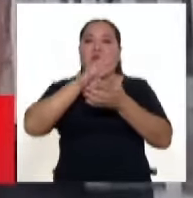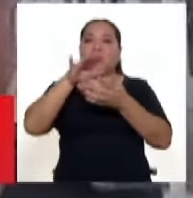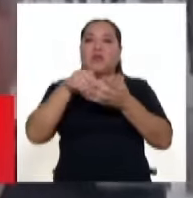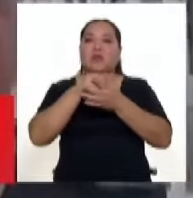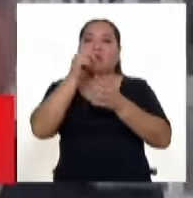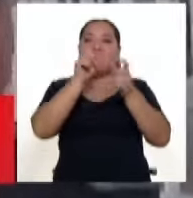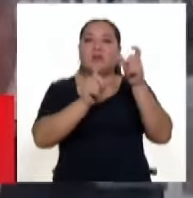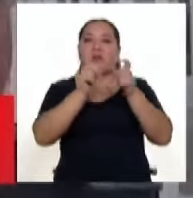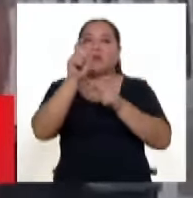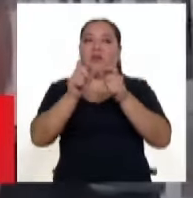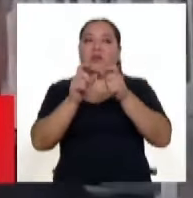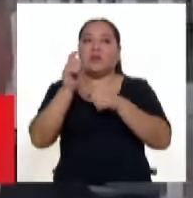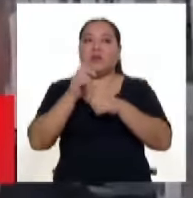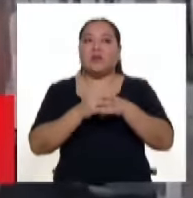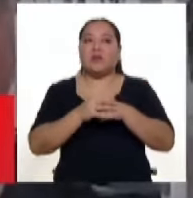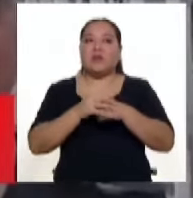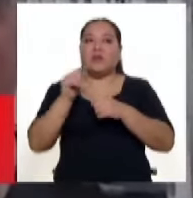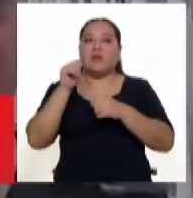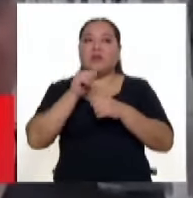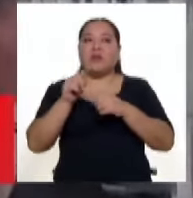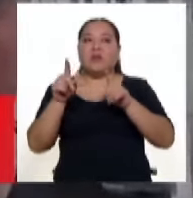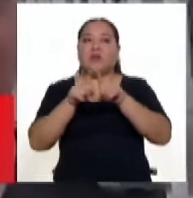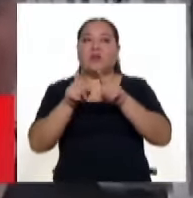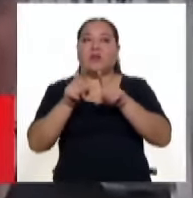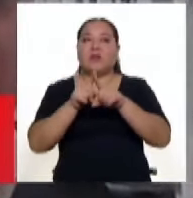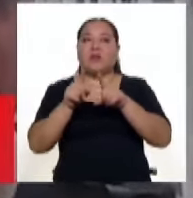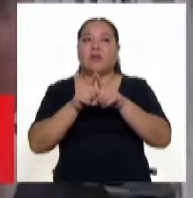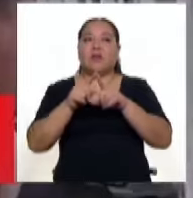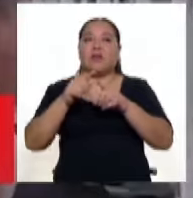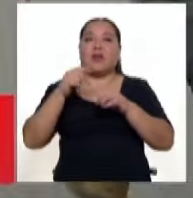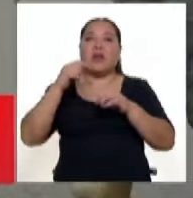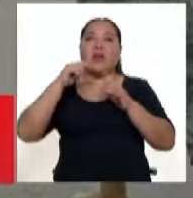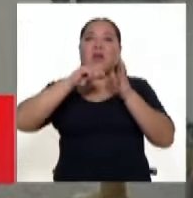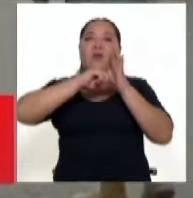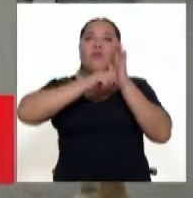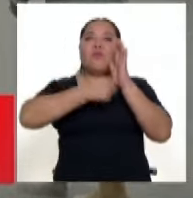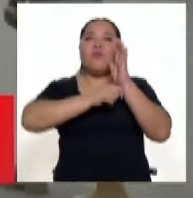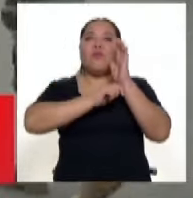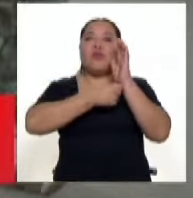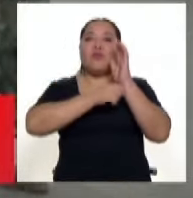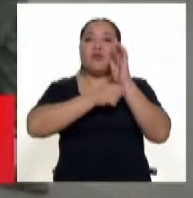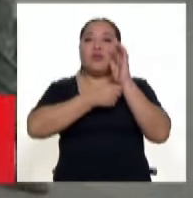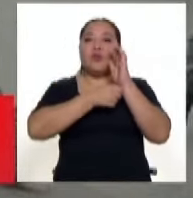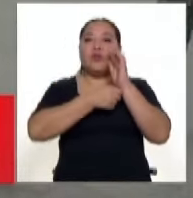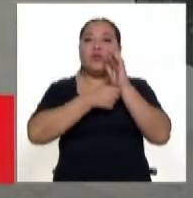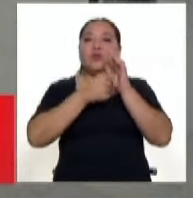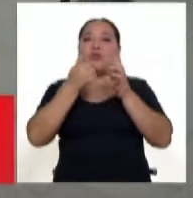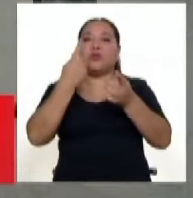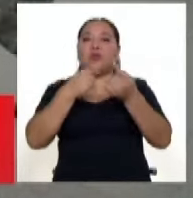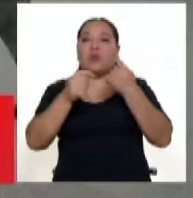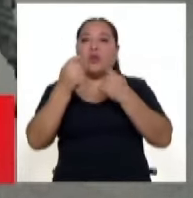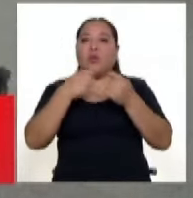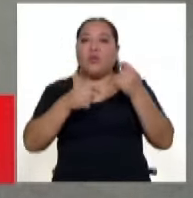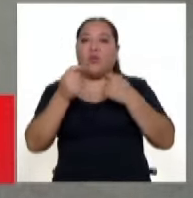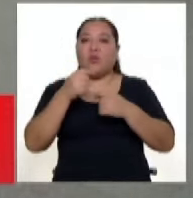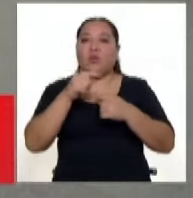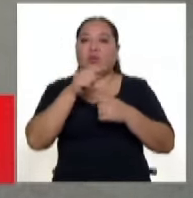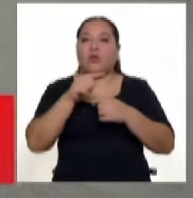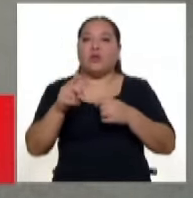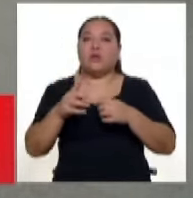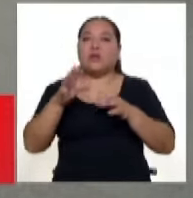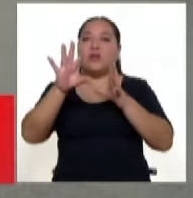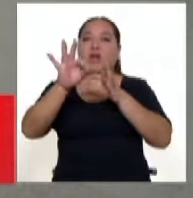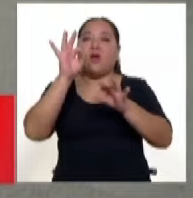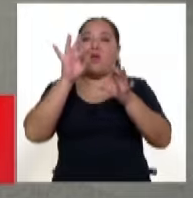sabido funcionar como un prostíbulo. Tienen menores de edad y todo eso vamos a judicializar. Dentro de este centro de rehabilitación se encontraron armas